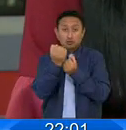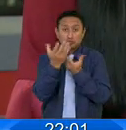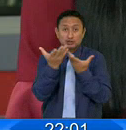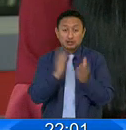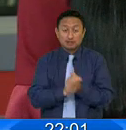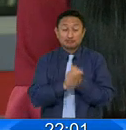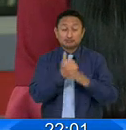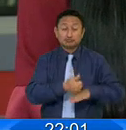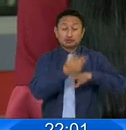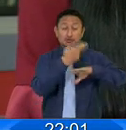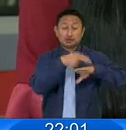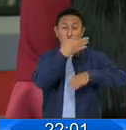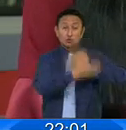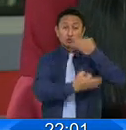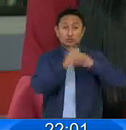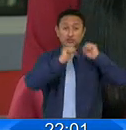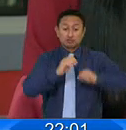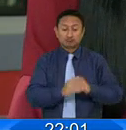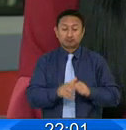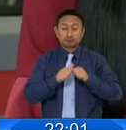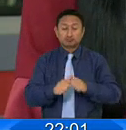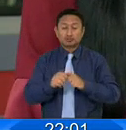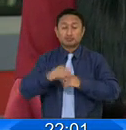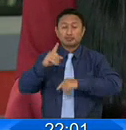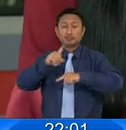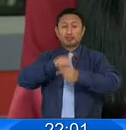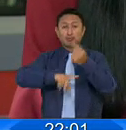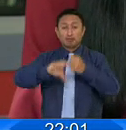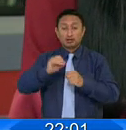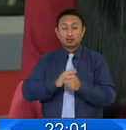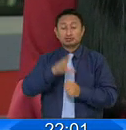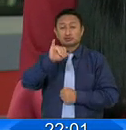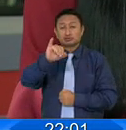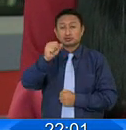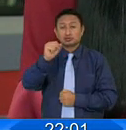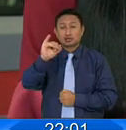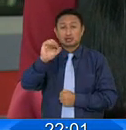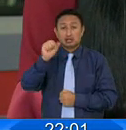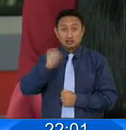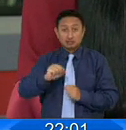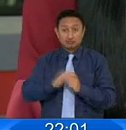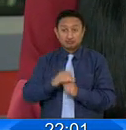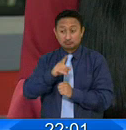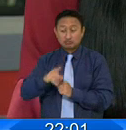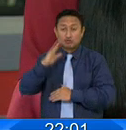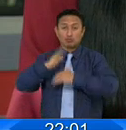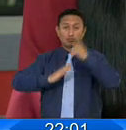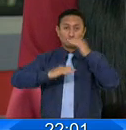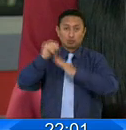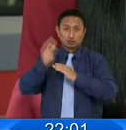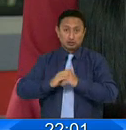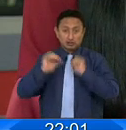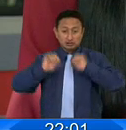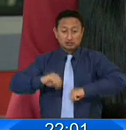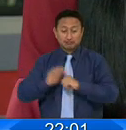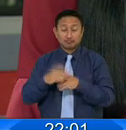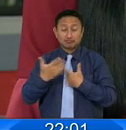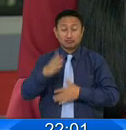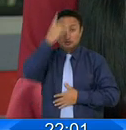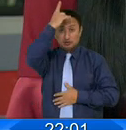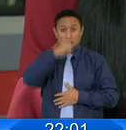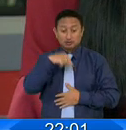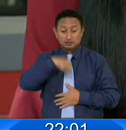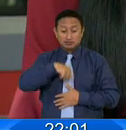Corte Nacional de Justicia ratificó la inocencia de los hermanos Isaías por peculado en el caso Filan Banco. Con la sentencia, según